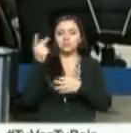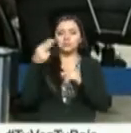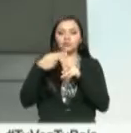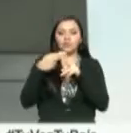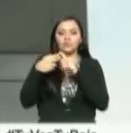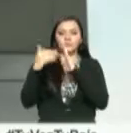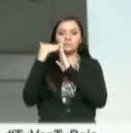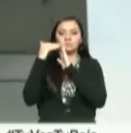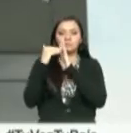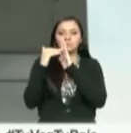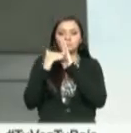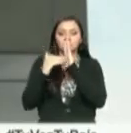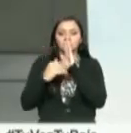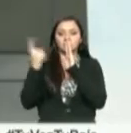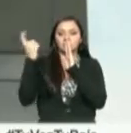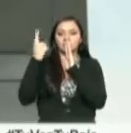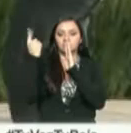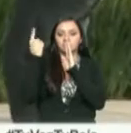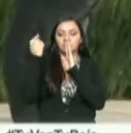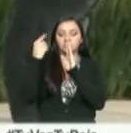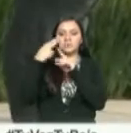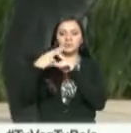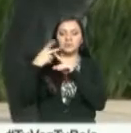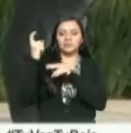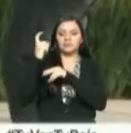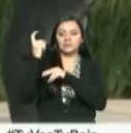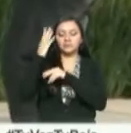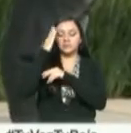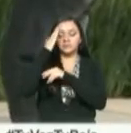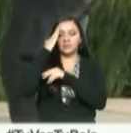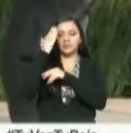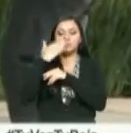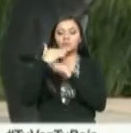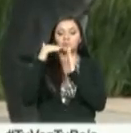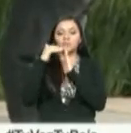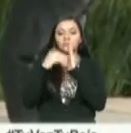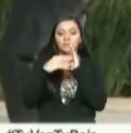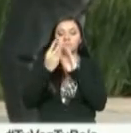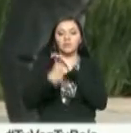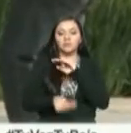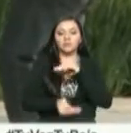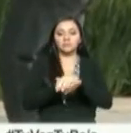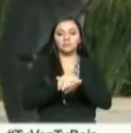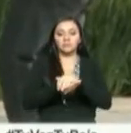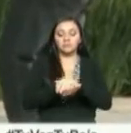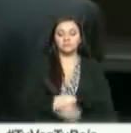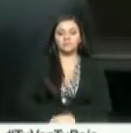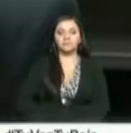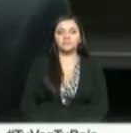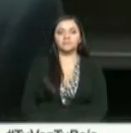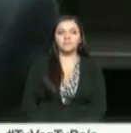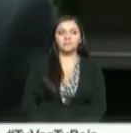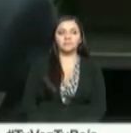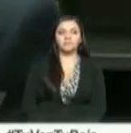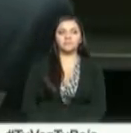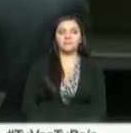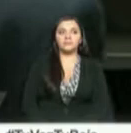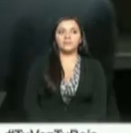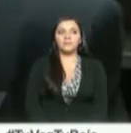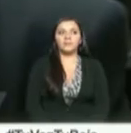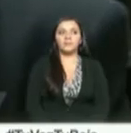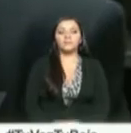de los funcionarios de la transnacional y gubernamentales involucrados en la entrega y recepción de las coimas. Hemos establecido